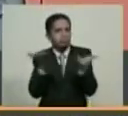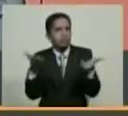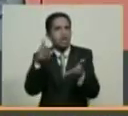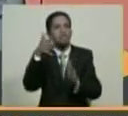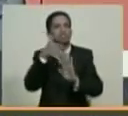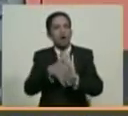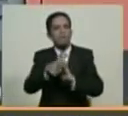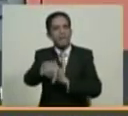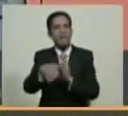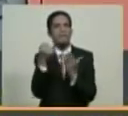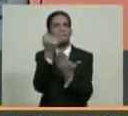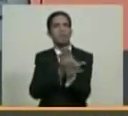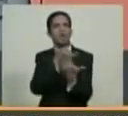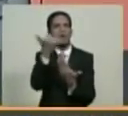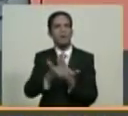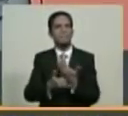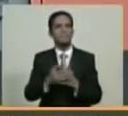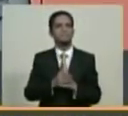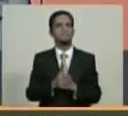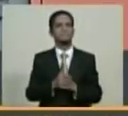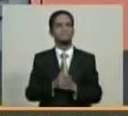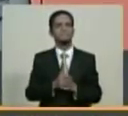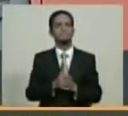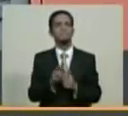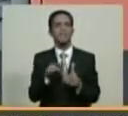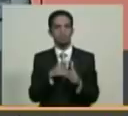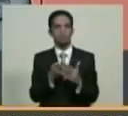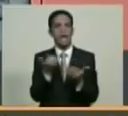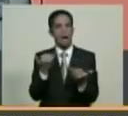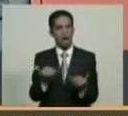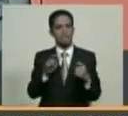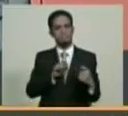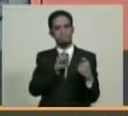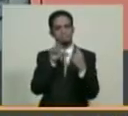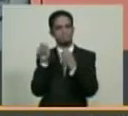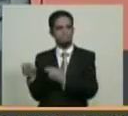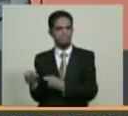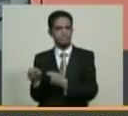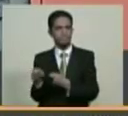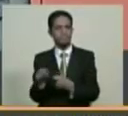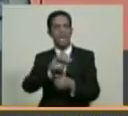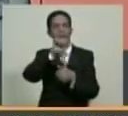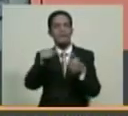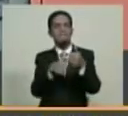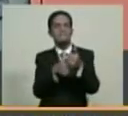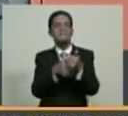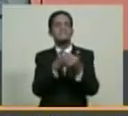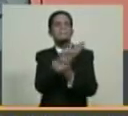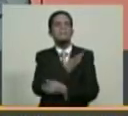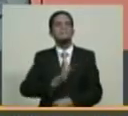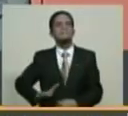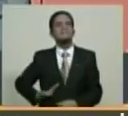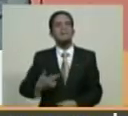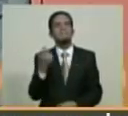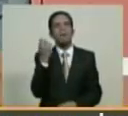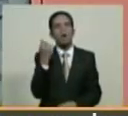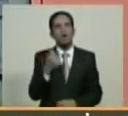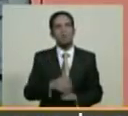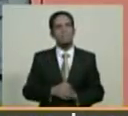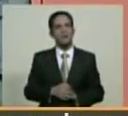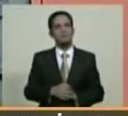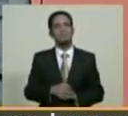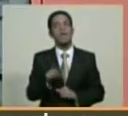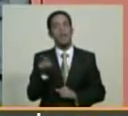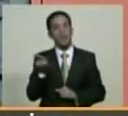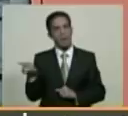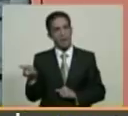programa. Yo quisiera darle de inmediato la palabra a nuestro vicepresidente del área económica, Tared El Aissami, que va a